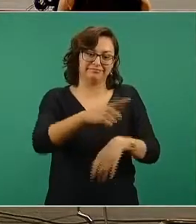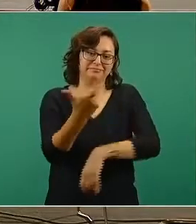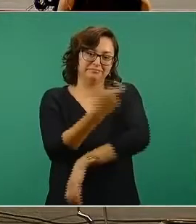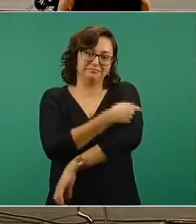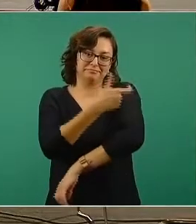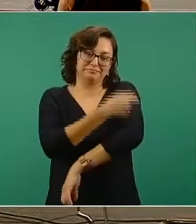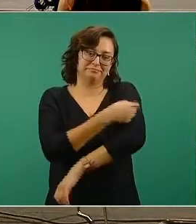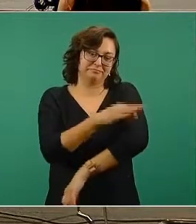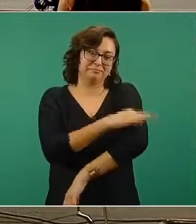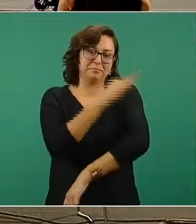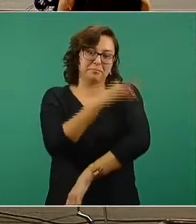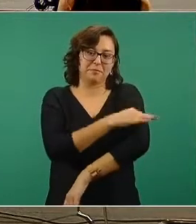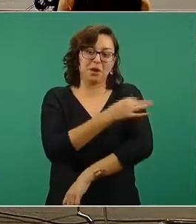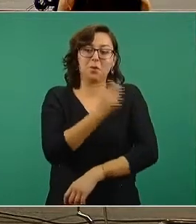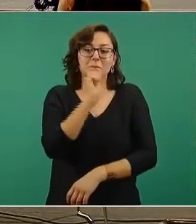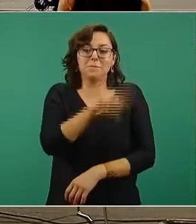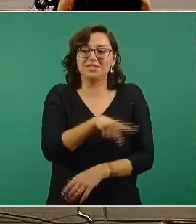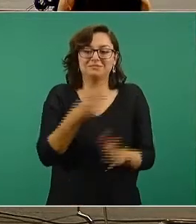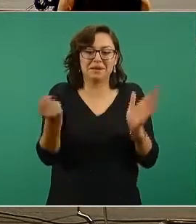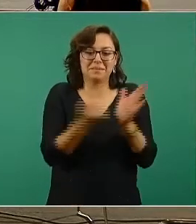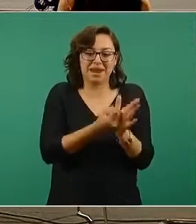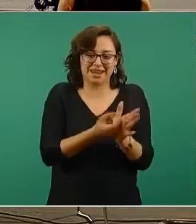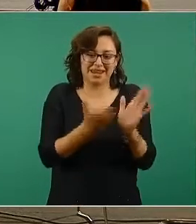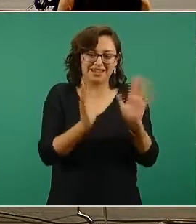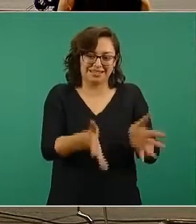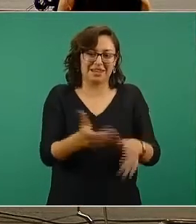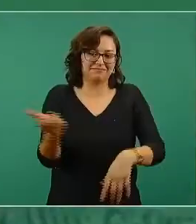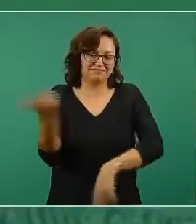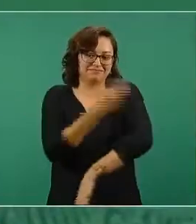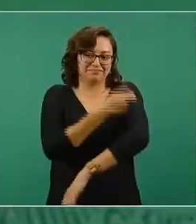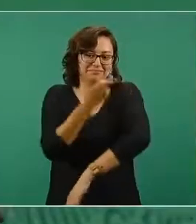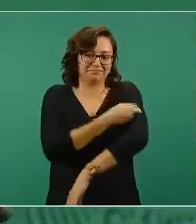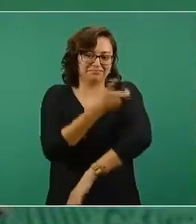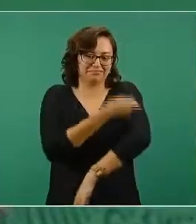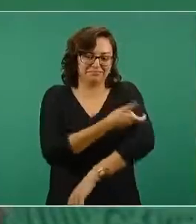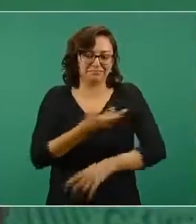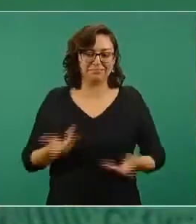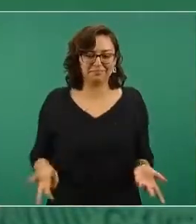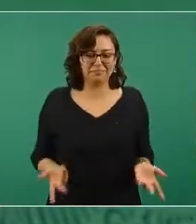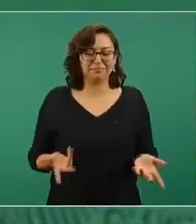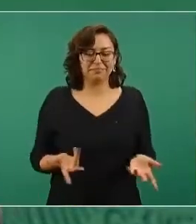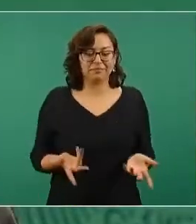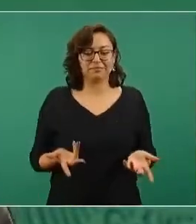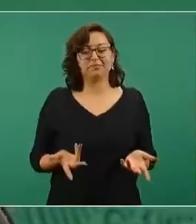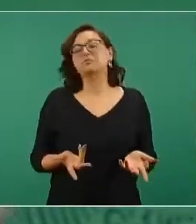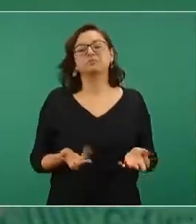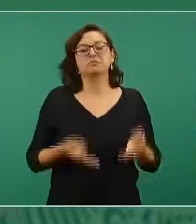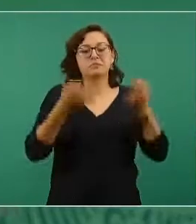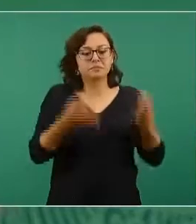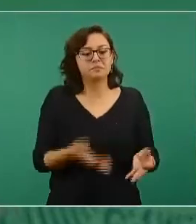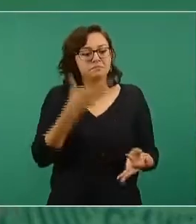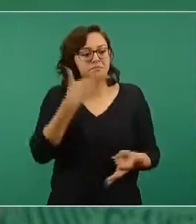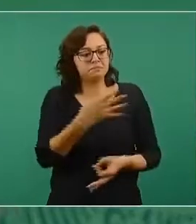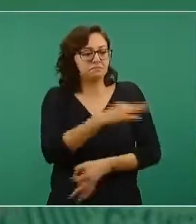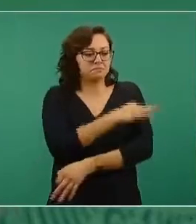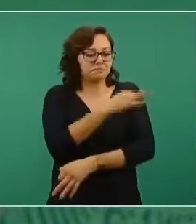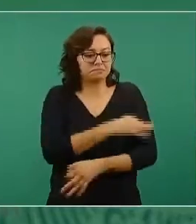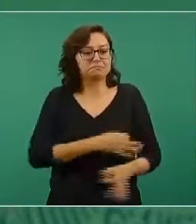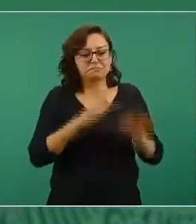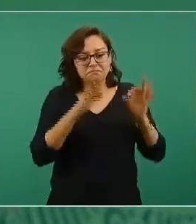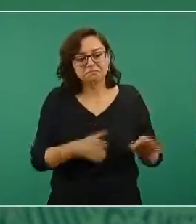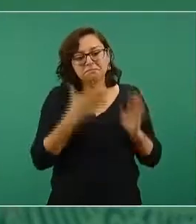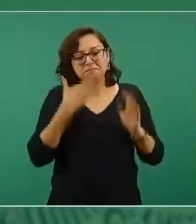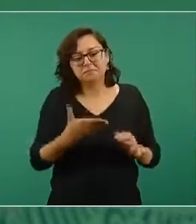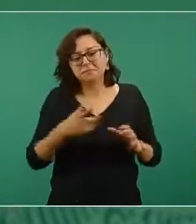El mismo ensayo, una vez que se abre, vacuna también, una vez que demuestran que es eficaz, que para eso se hizo el estudio. Entonces